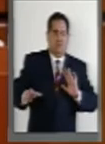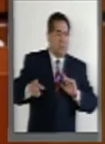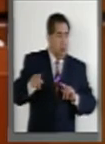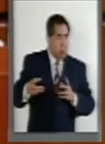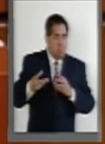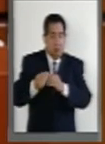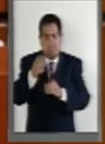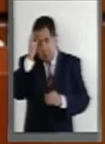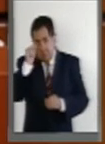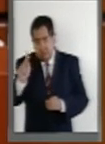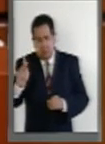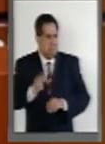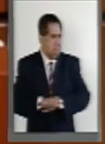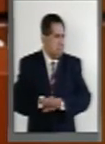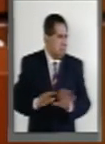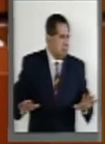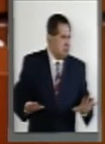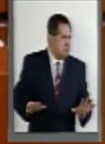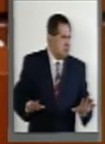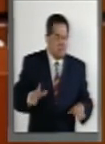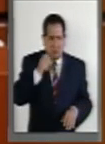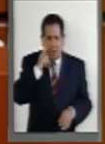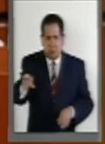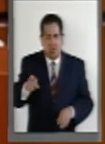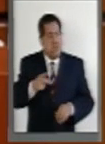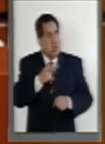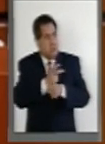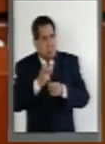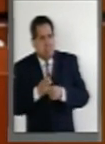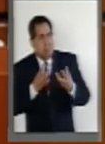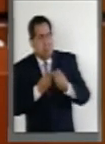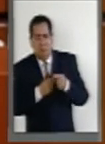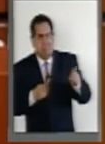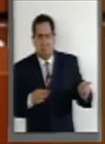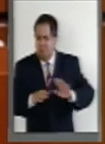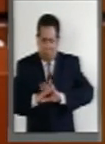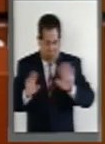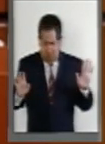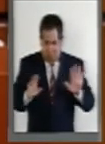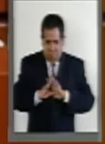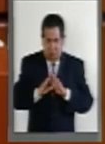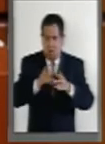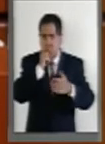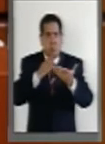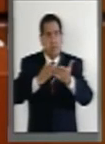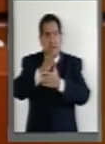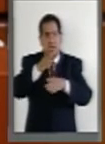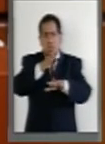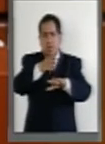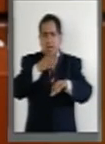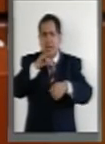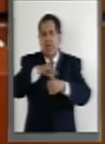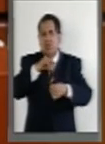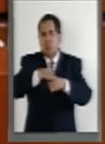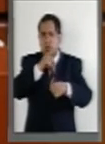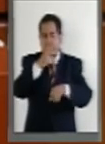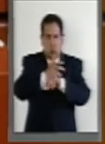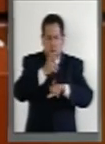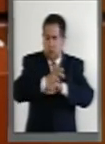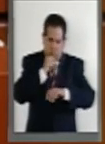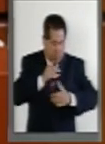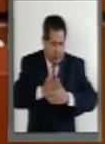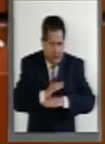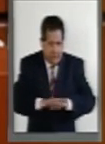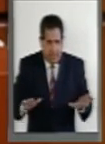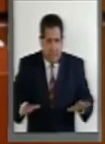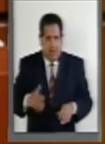Ejecutivo Federal de inmiscuir al país en la contienda interna de los Estados Unidos de América, y también